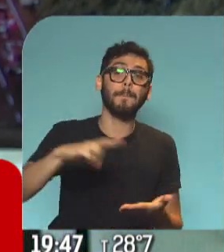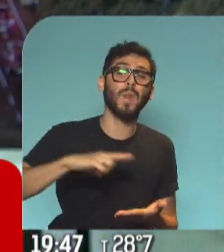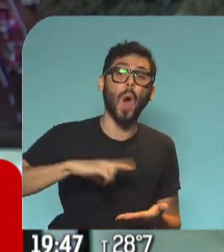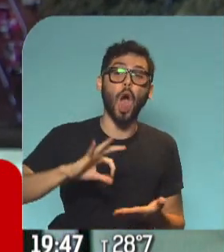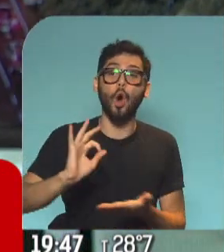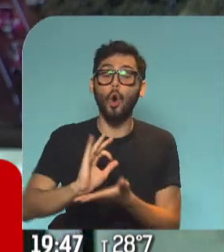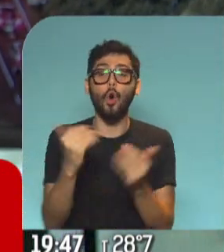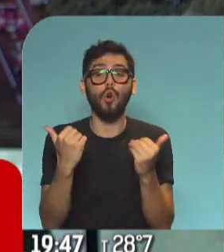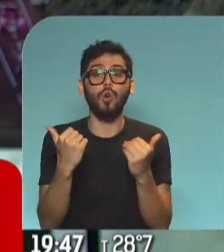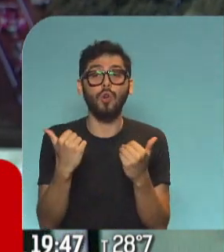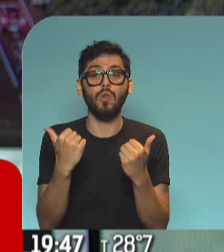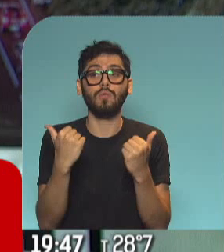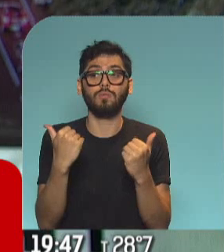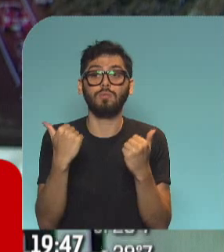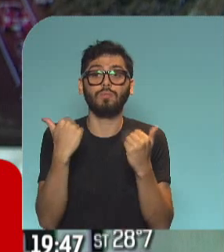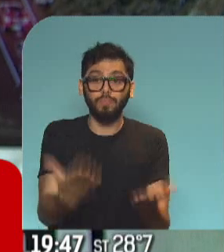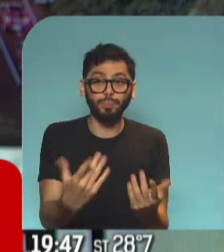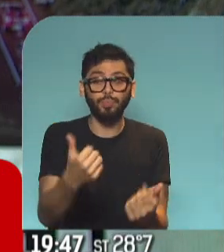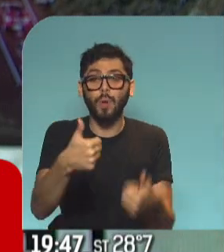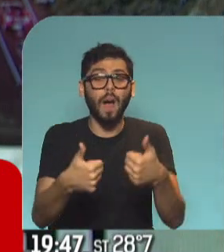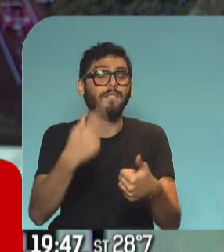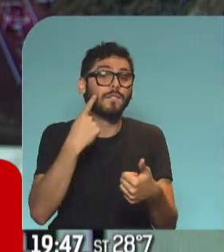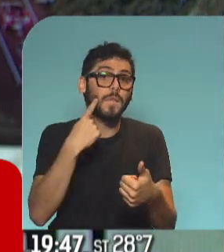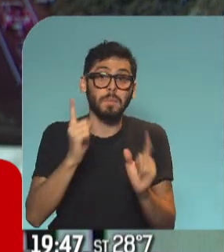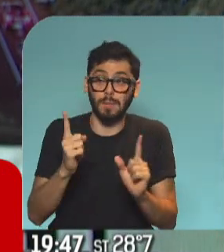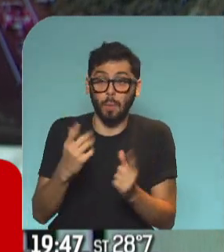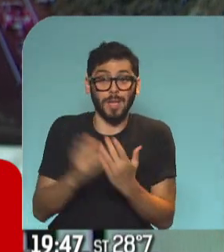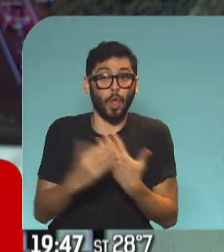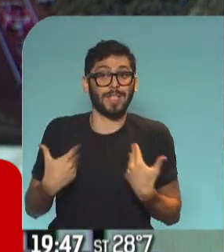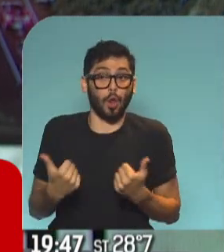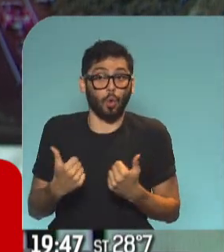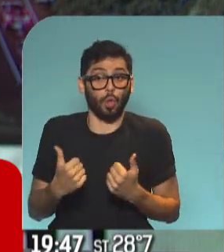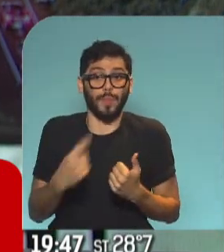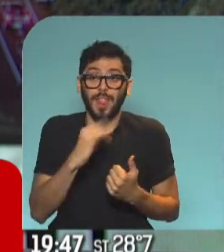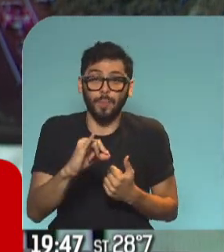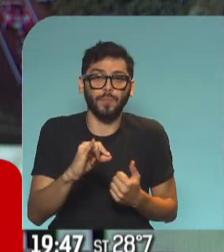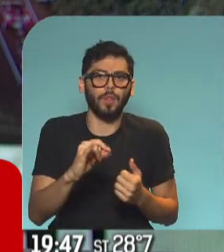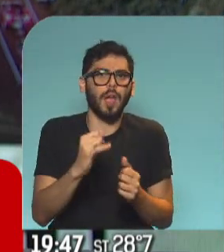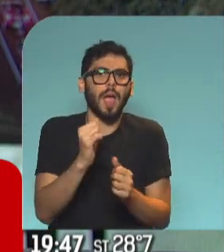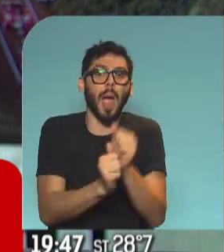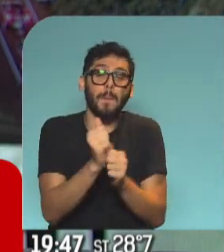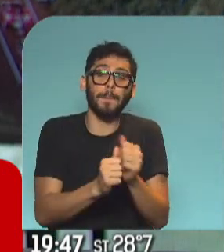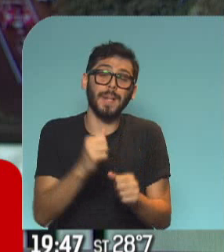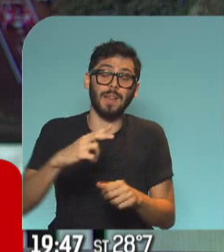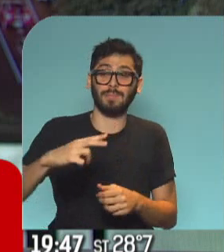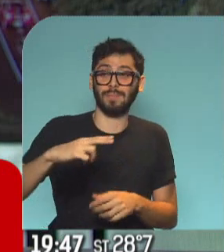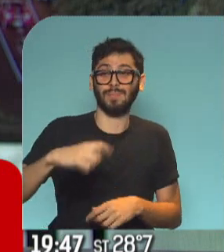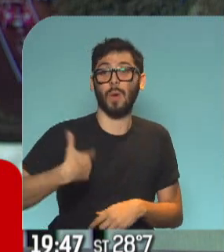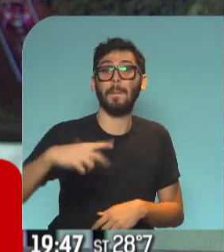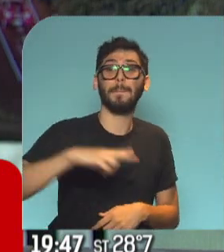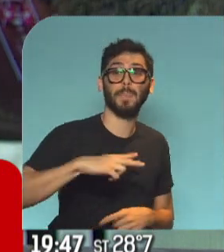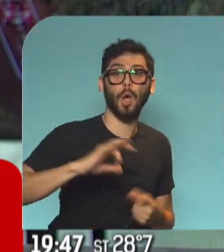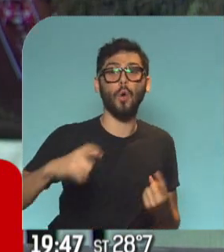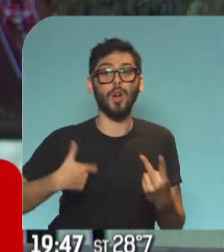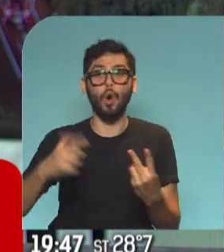jefe de gobierno, del ministro de Salud, hay entre el gobierno de la Ciudad de Buenos Aires y estas empresas de medicina prepagas, obras sociales